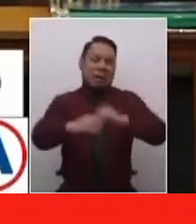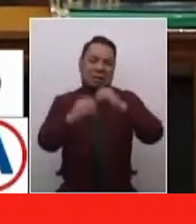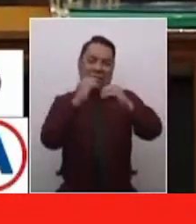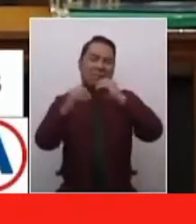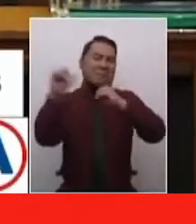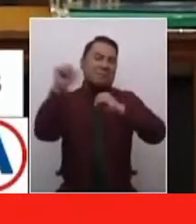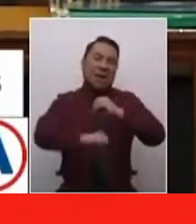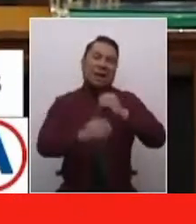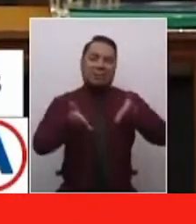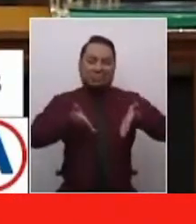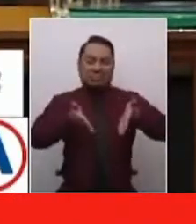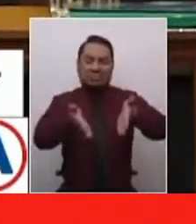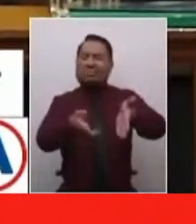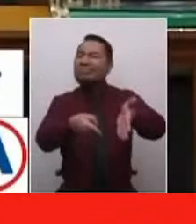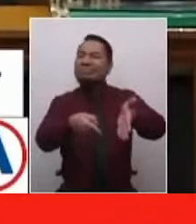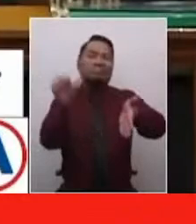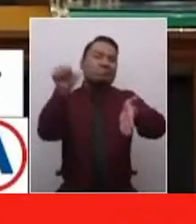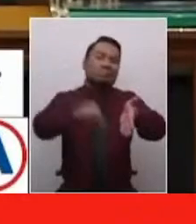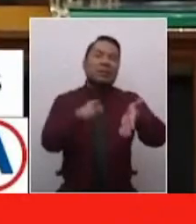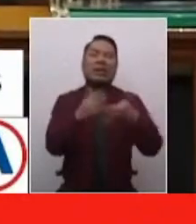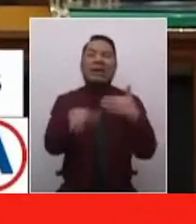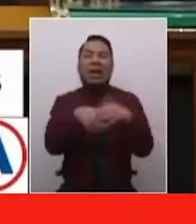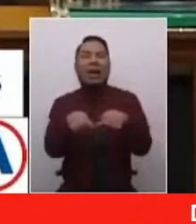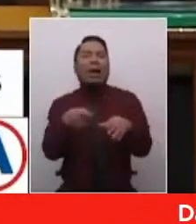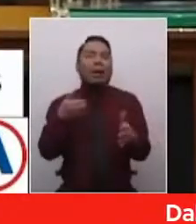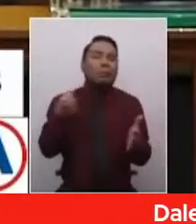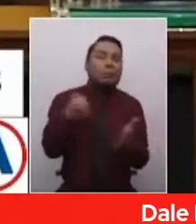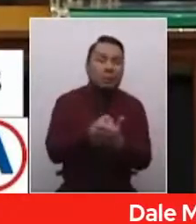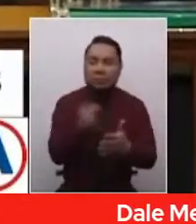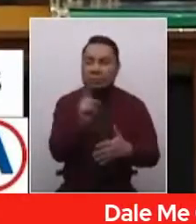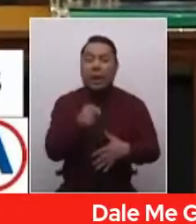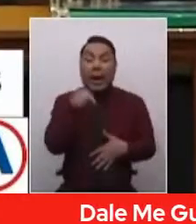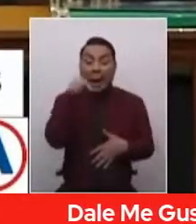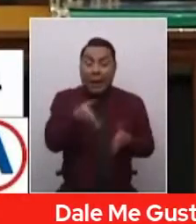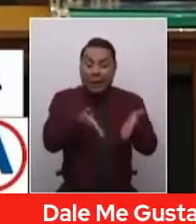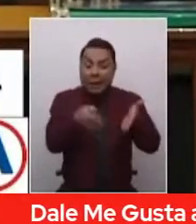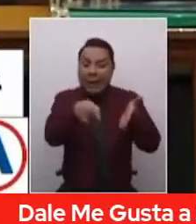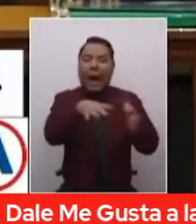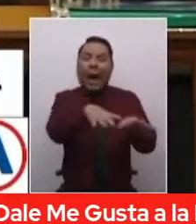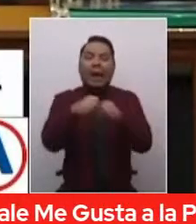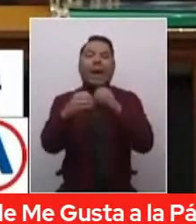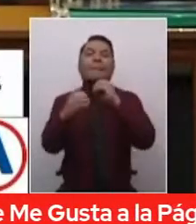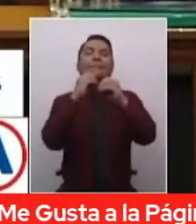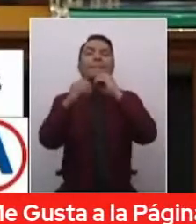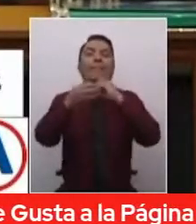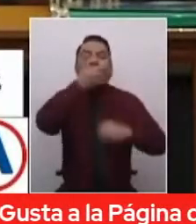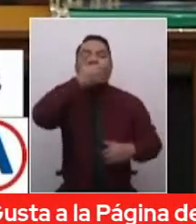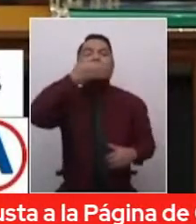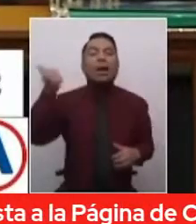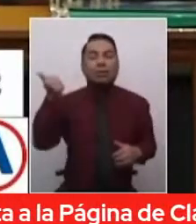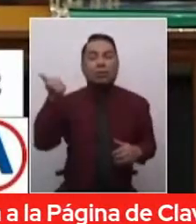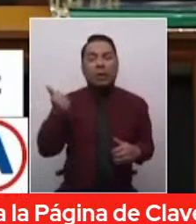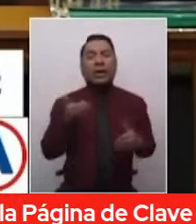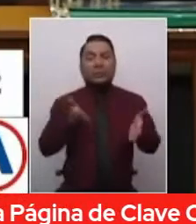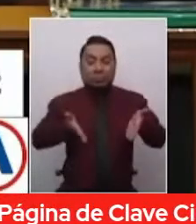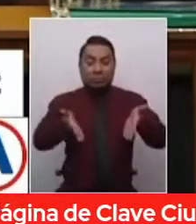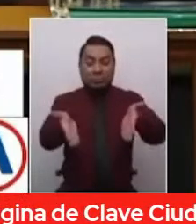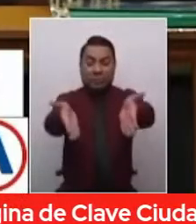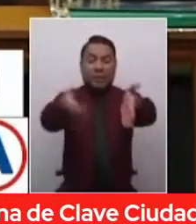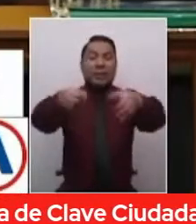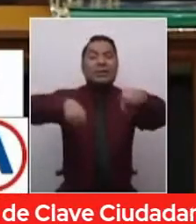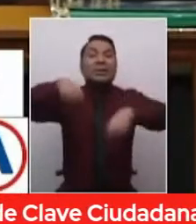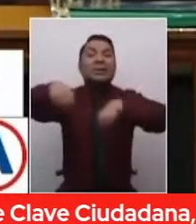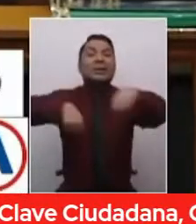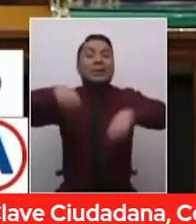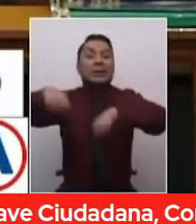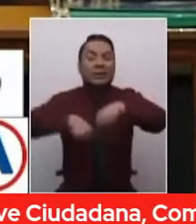no tienen solución de continuidad, que originan accidentes, no. Mejorar, obviamente, con solución de continuidad las ciclovías